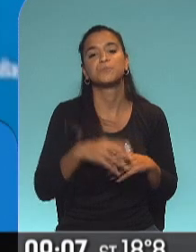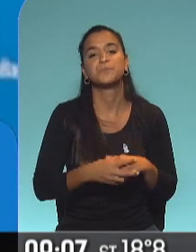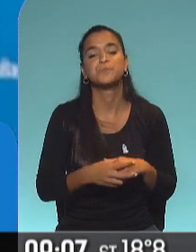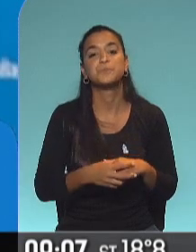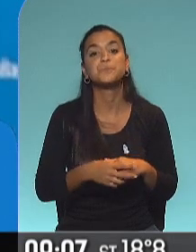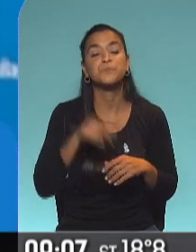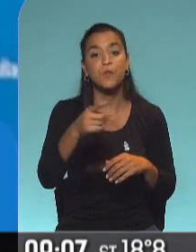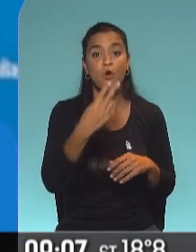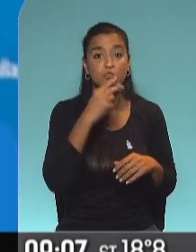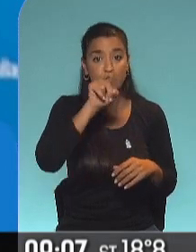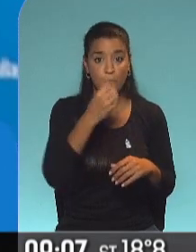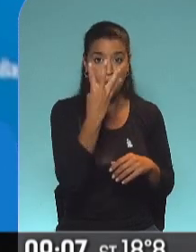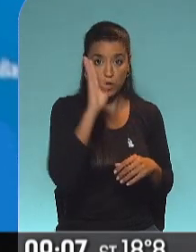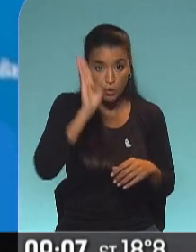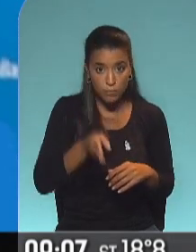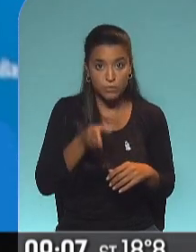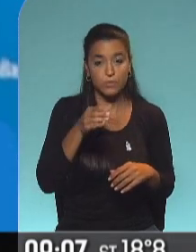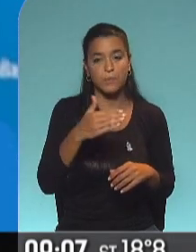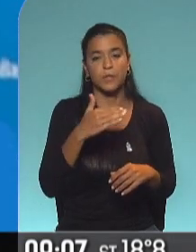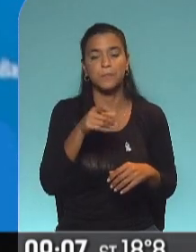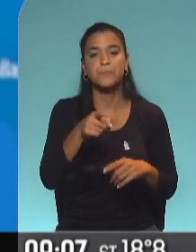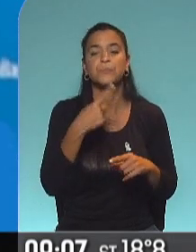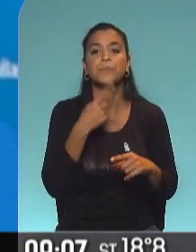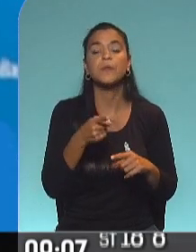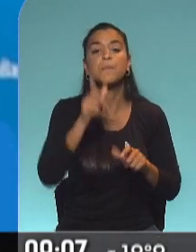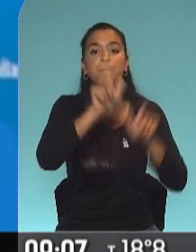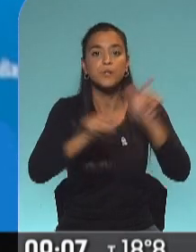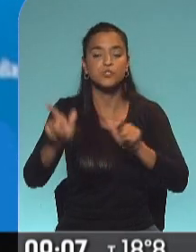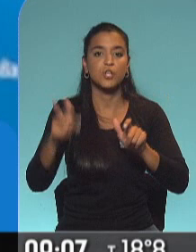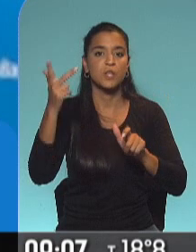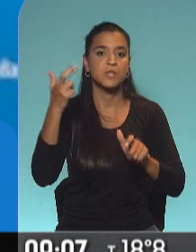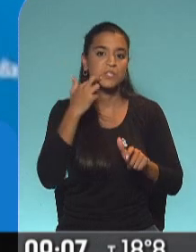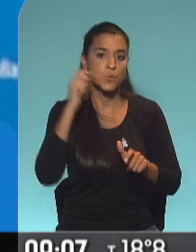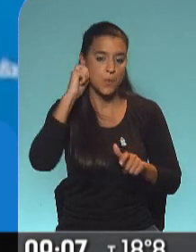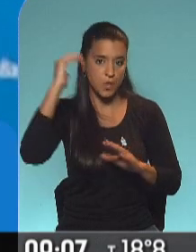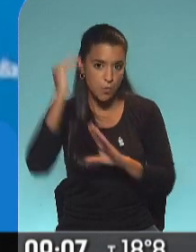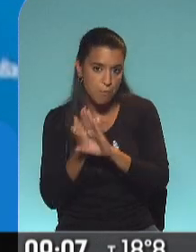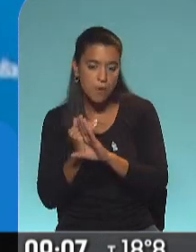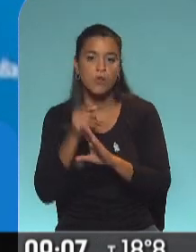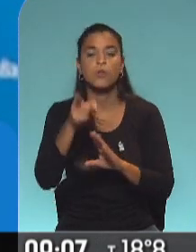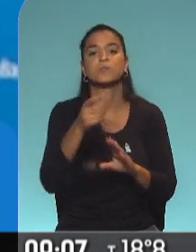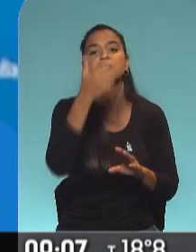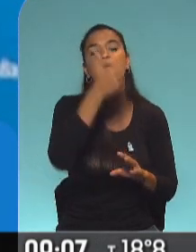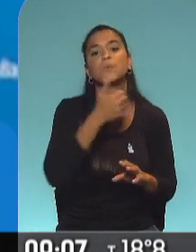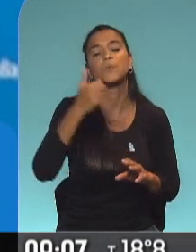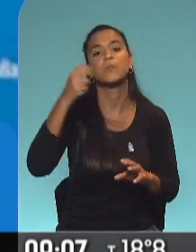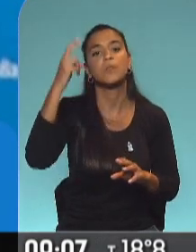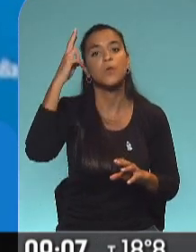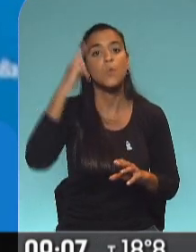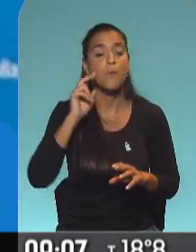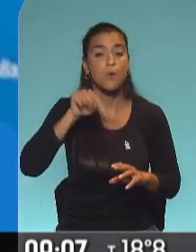el 11,4 por ciento afecta a personas menores de 19 años el 69 7%